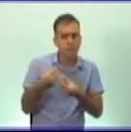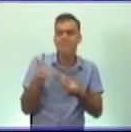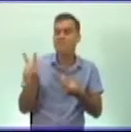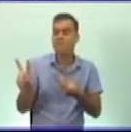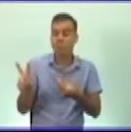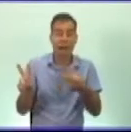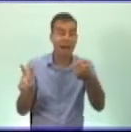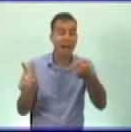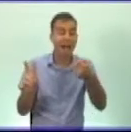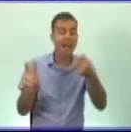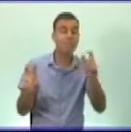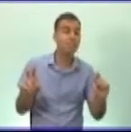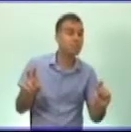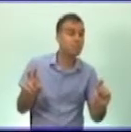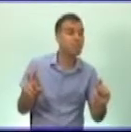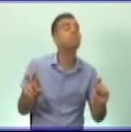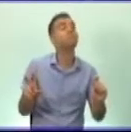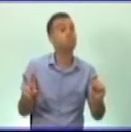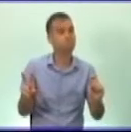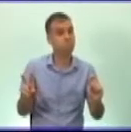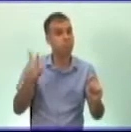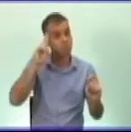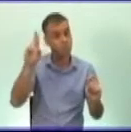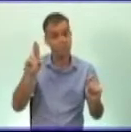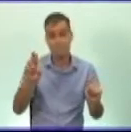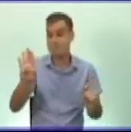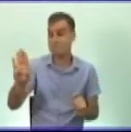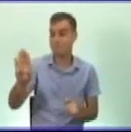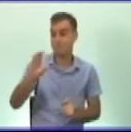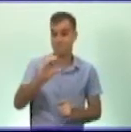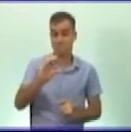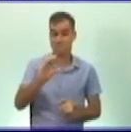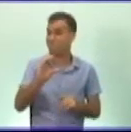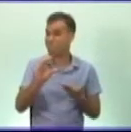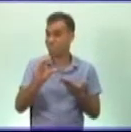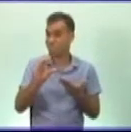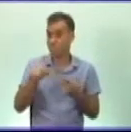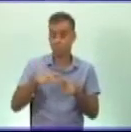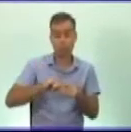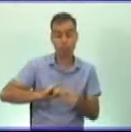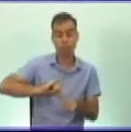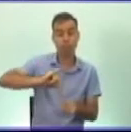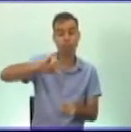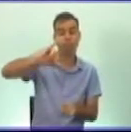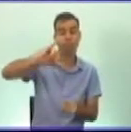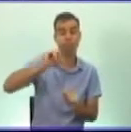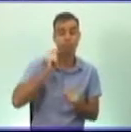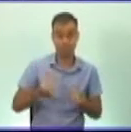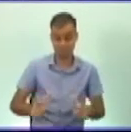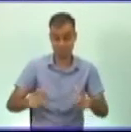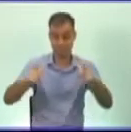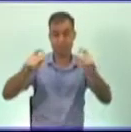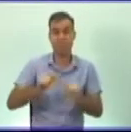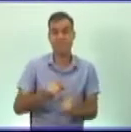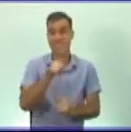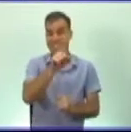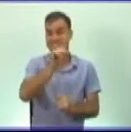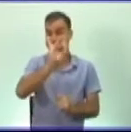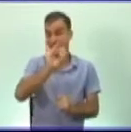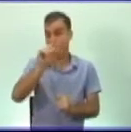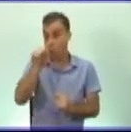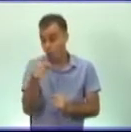total. Recuerden que BC es la altura del cilindro,